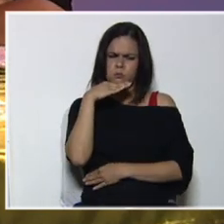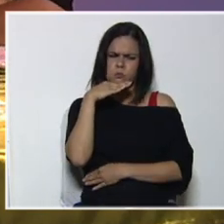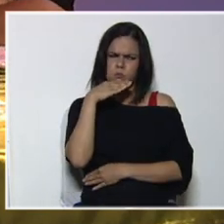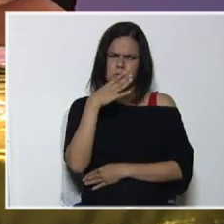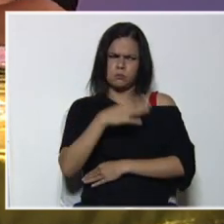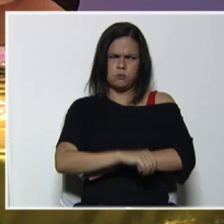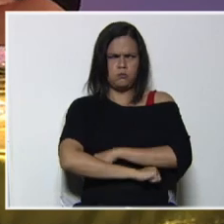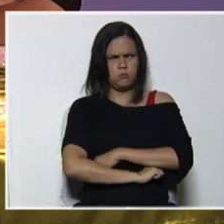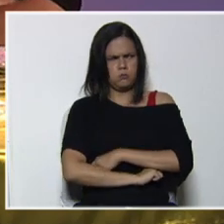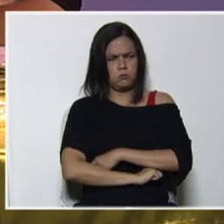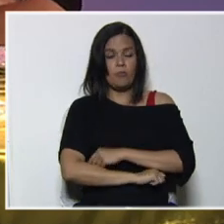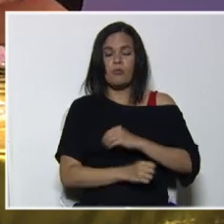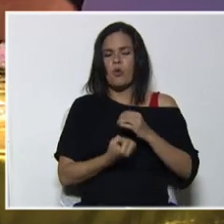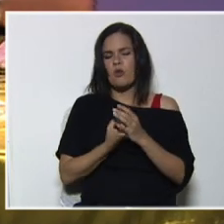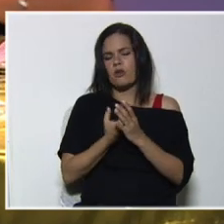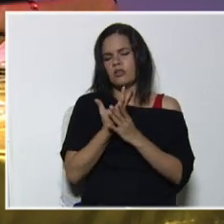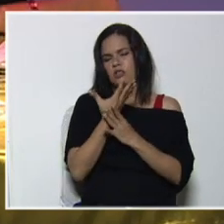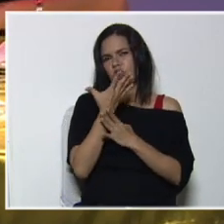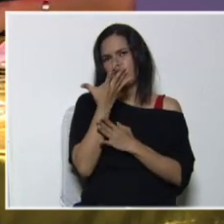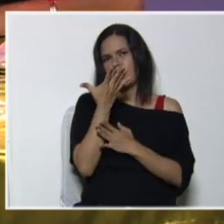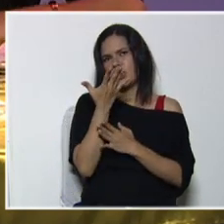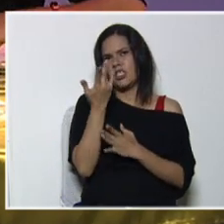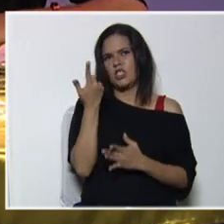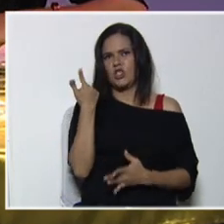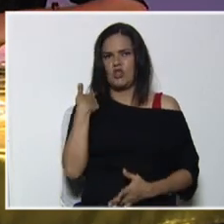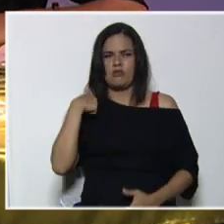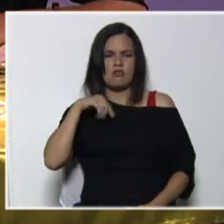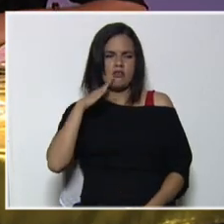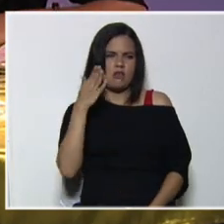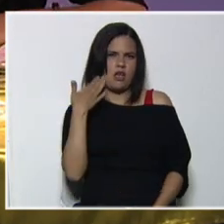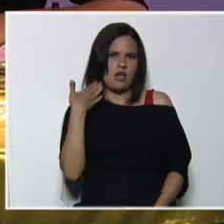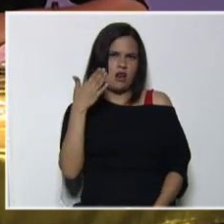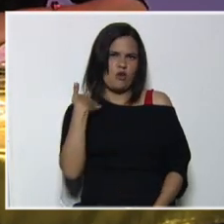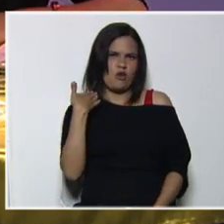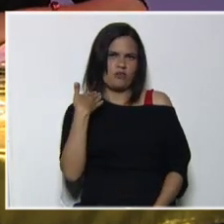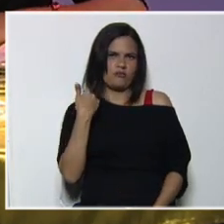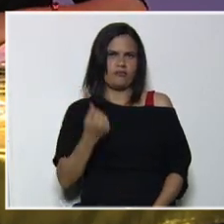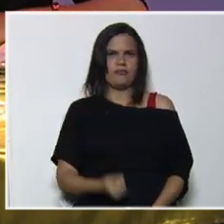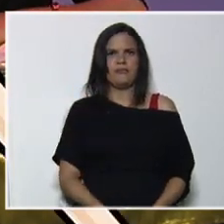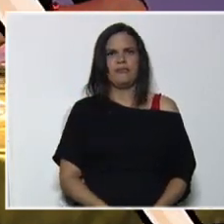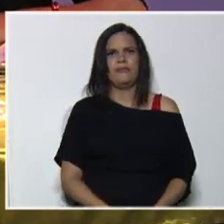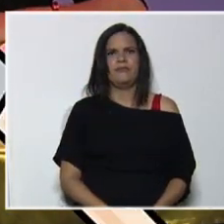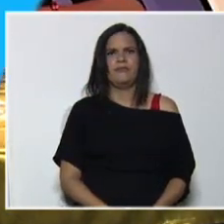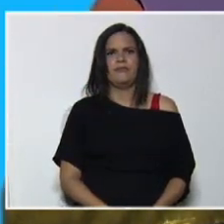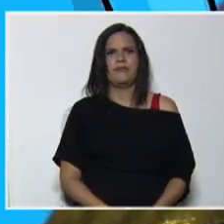Estaba de mal humor, pobre chorrito tenía calor.